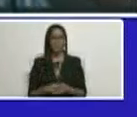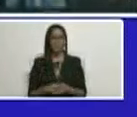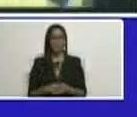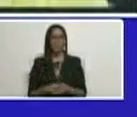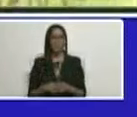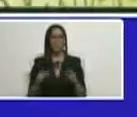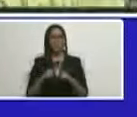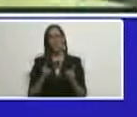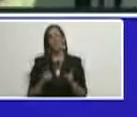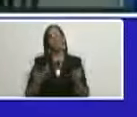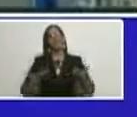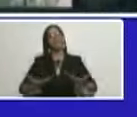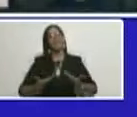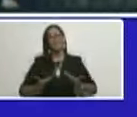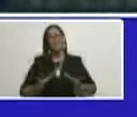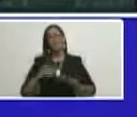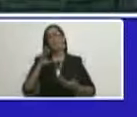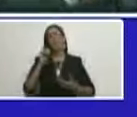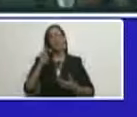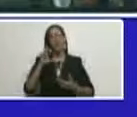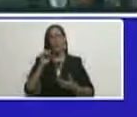Pero el recibimiento de Coro